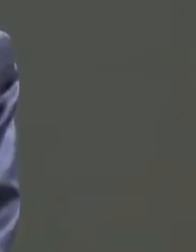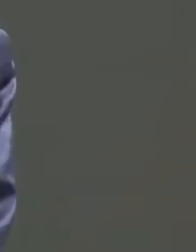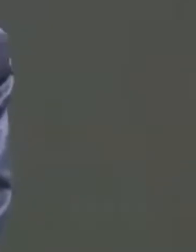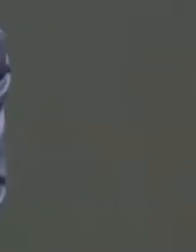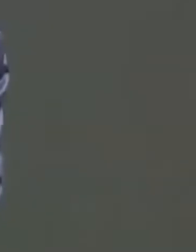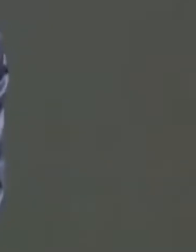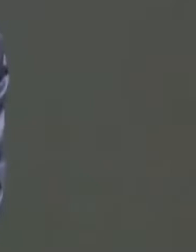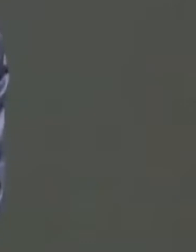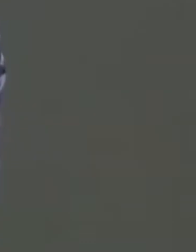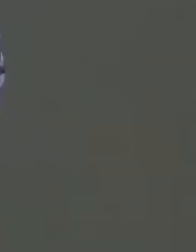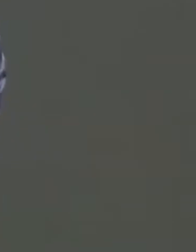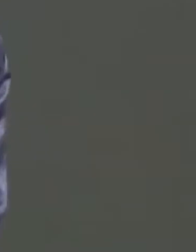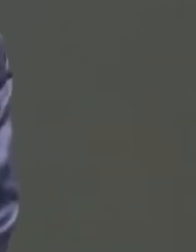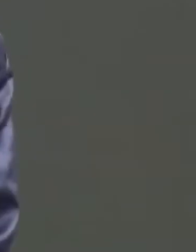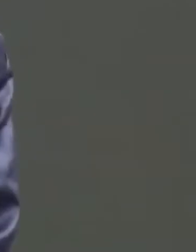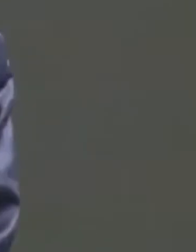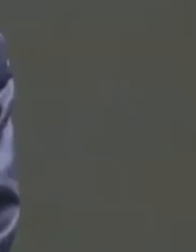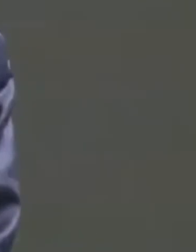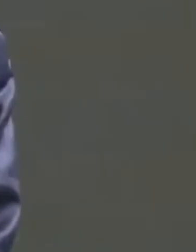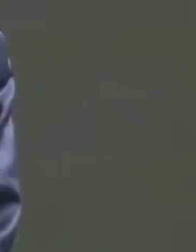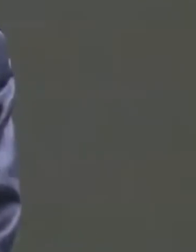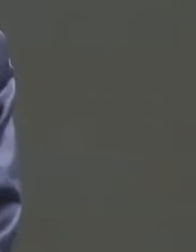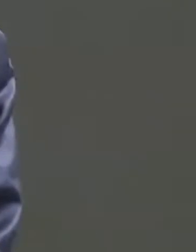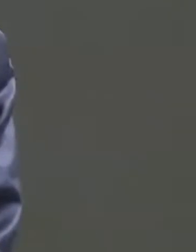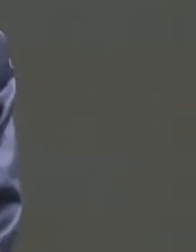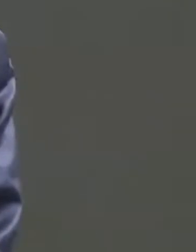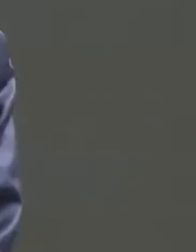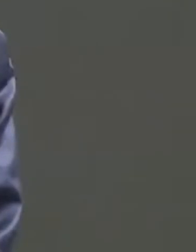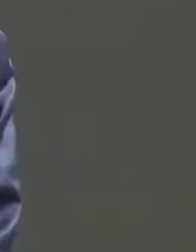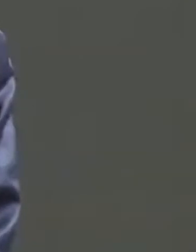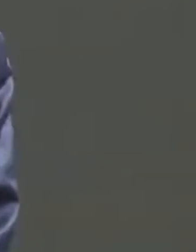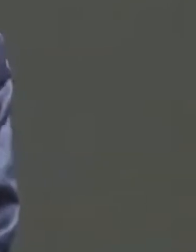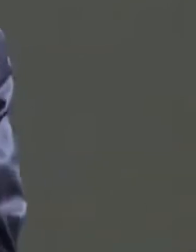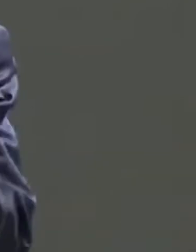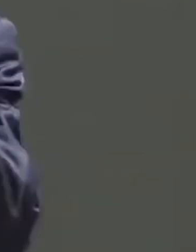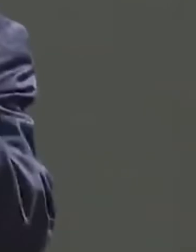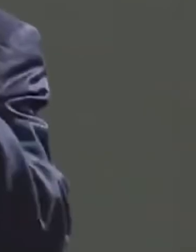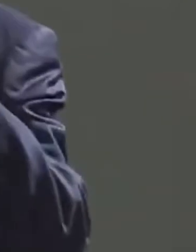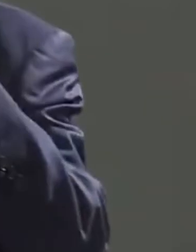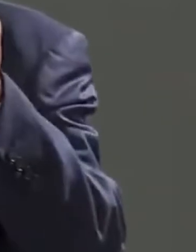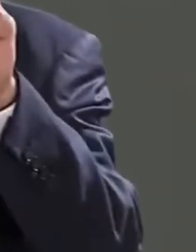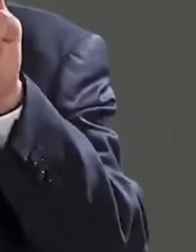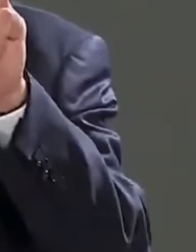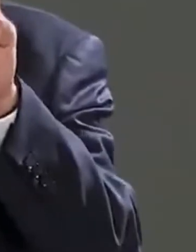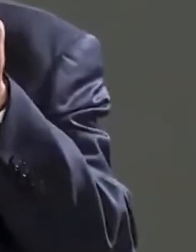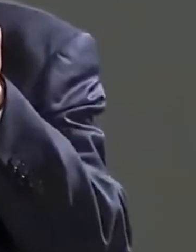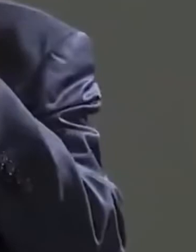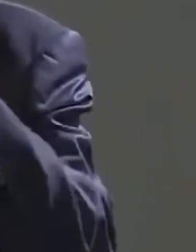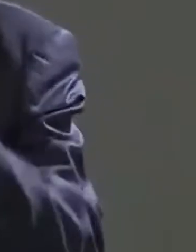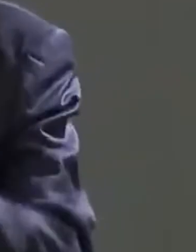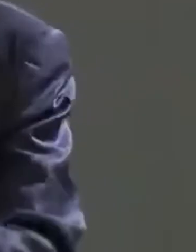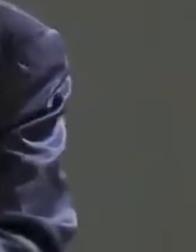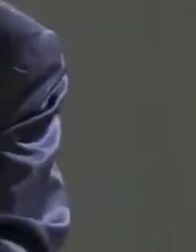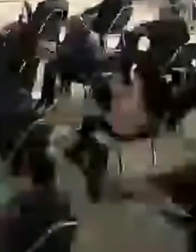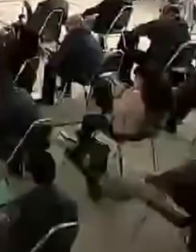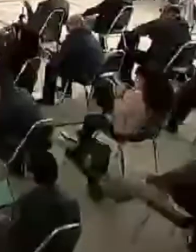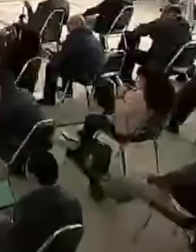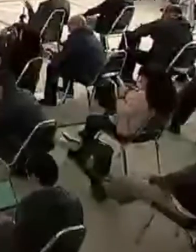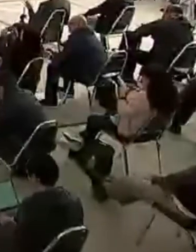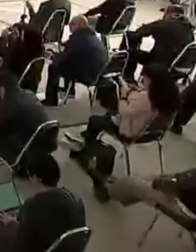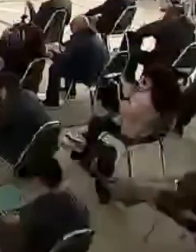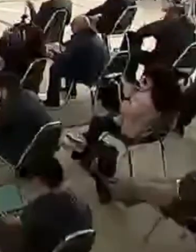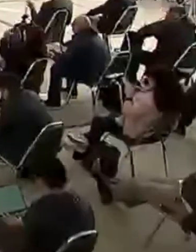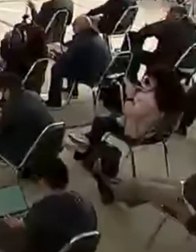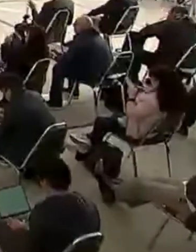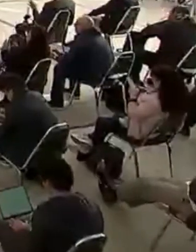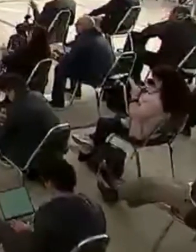y intervinieron 3 instancias del gobierno federal: Comercio, el Tesoro